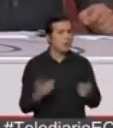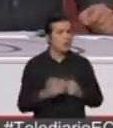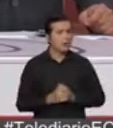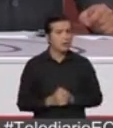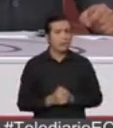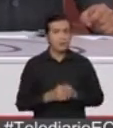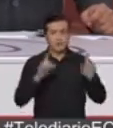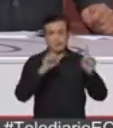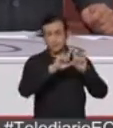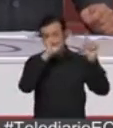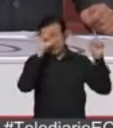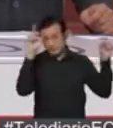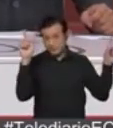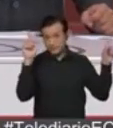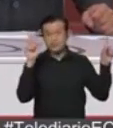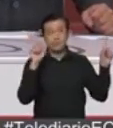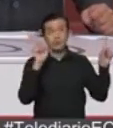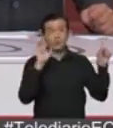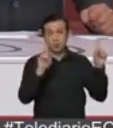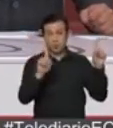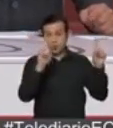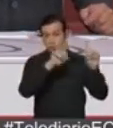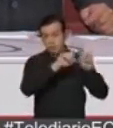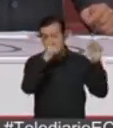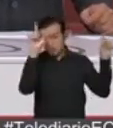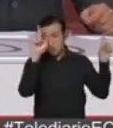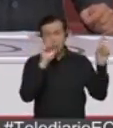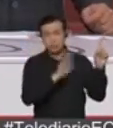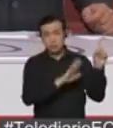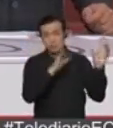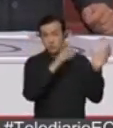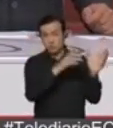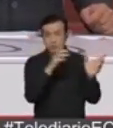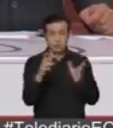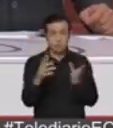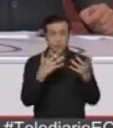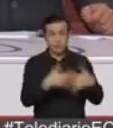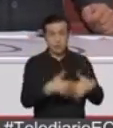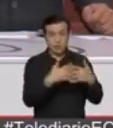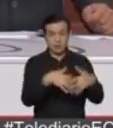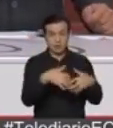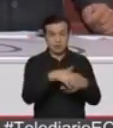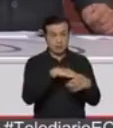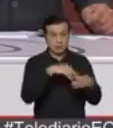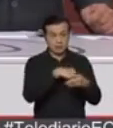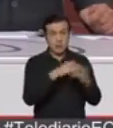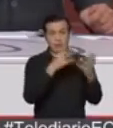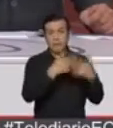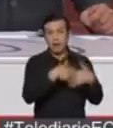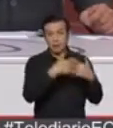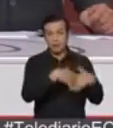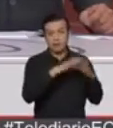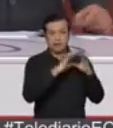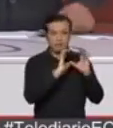Una empresa puede tener varios establecimientos, Fabricio, porque puede tener varias plantas, me refiero